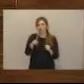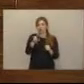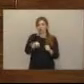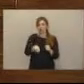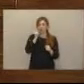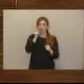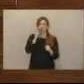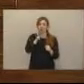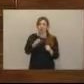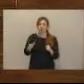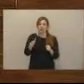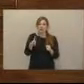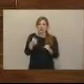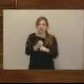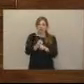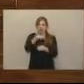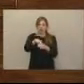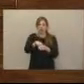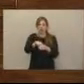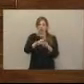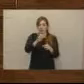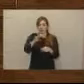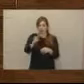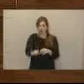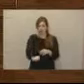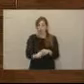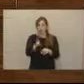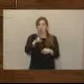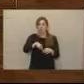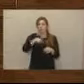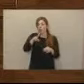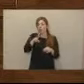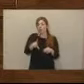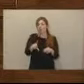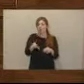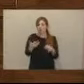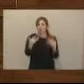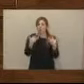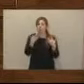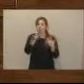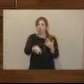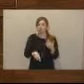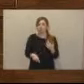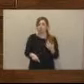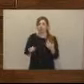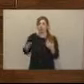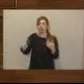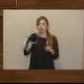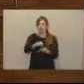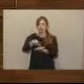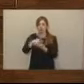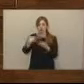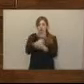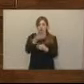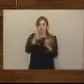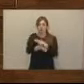corresponde a los trabajadores, sino que nos corresponde, es un derecho que corresponde también a todos los ciudadanos, al conjunto. Es